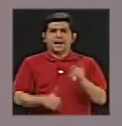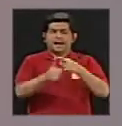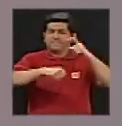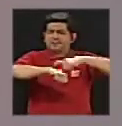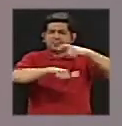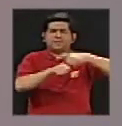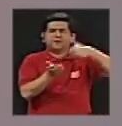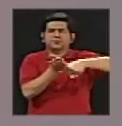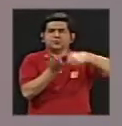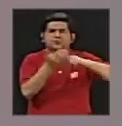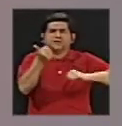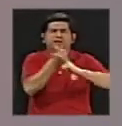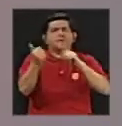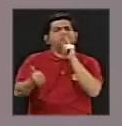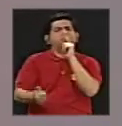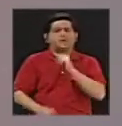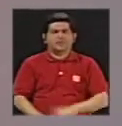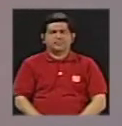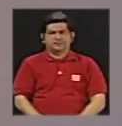ronda,